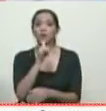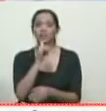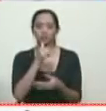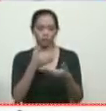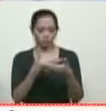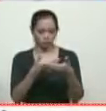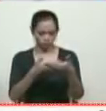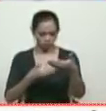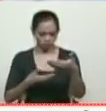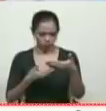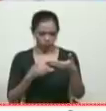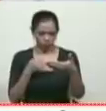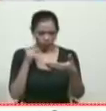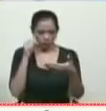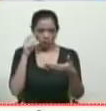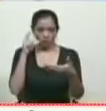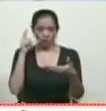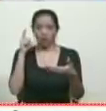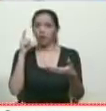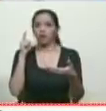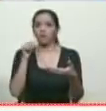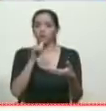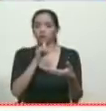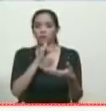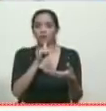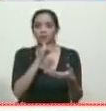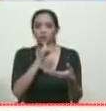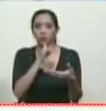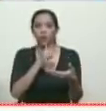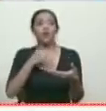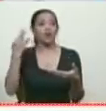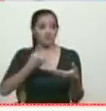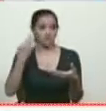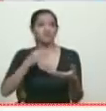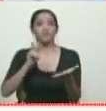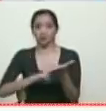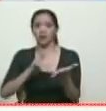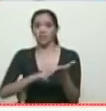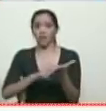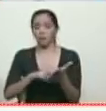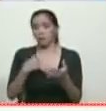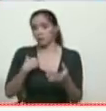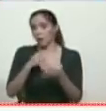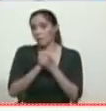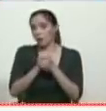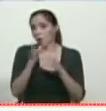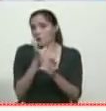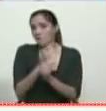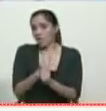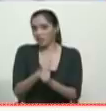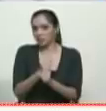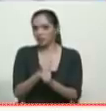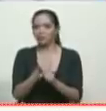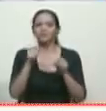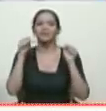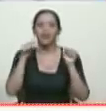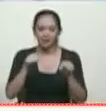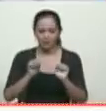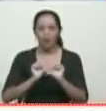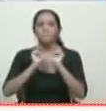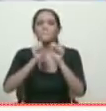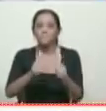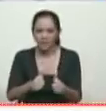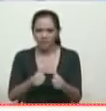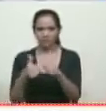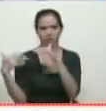recibes ya tú estás predispuesto a que es información fidedigna, porque te la está dando gente de confianza. Resulta que allí es donde se mete la operación de